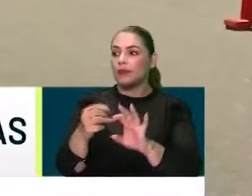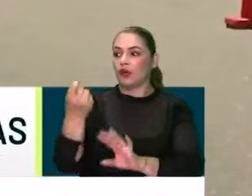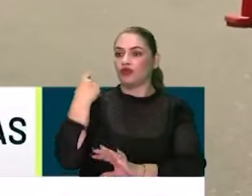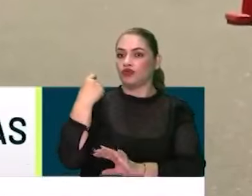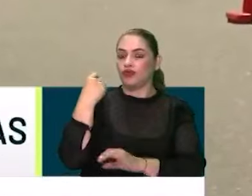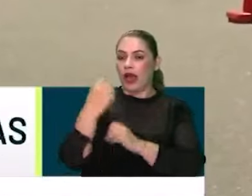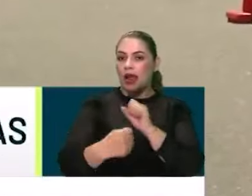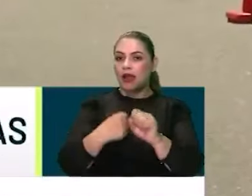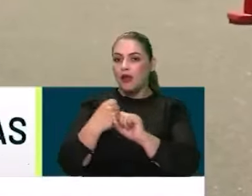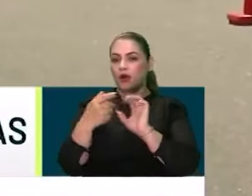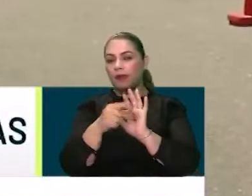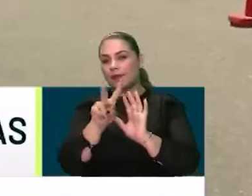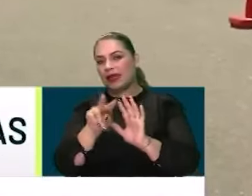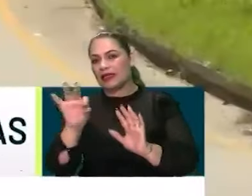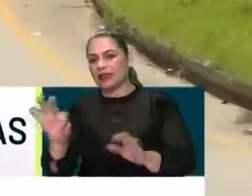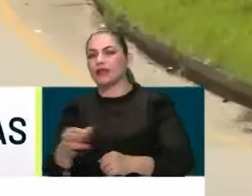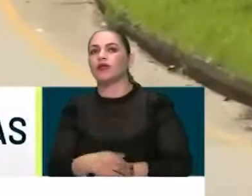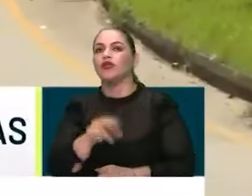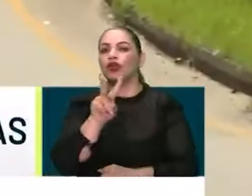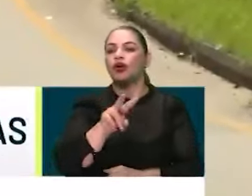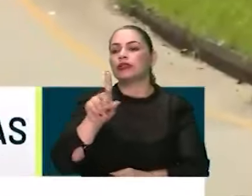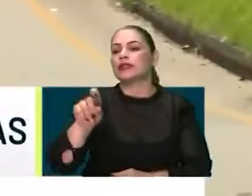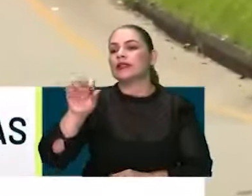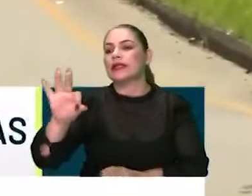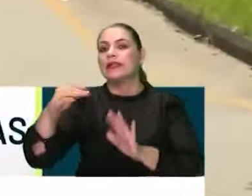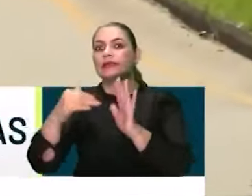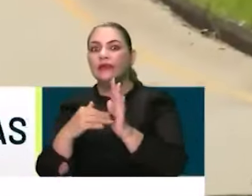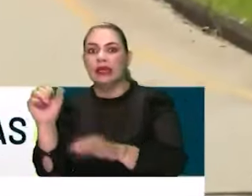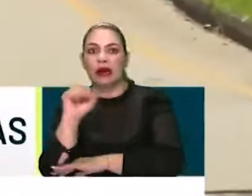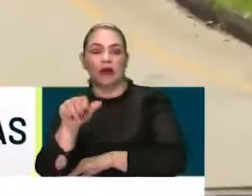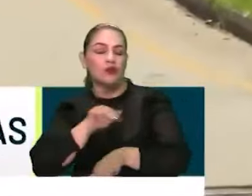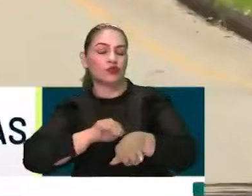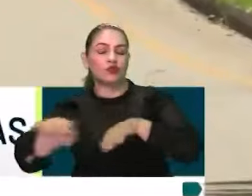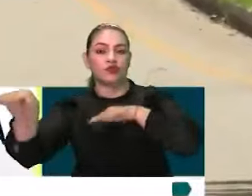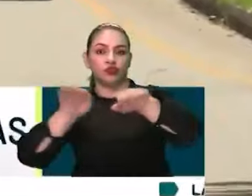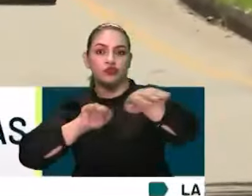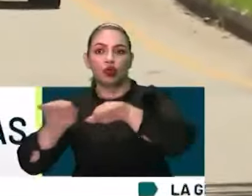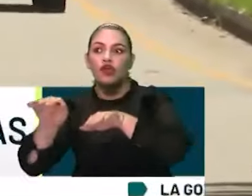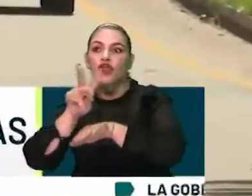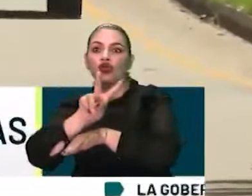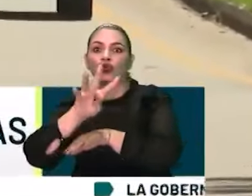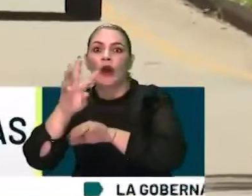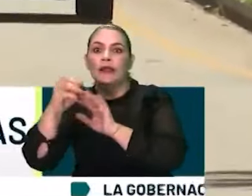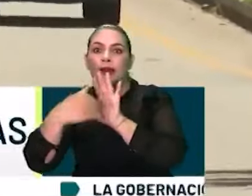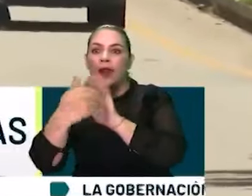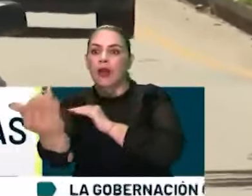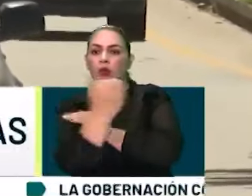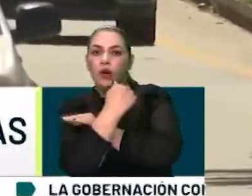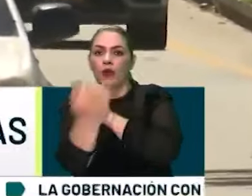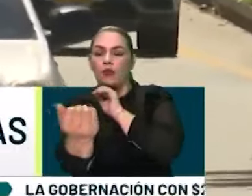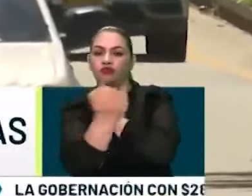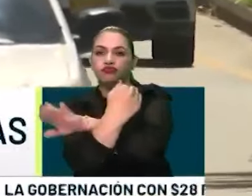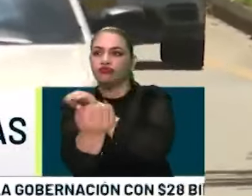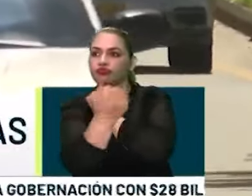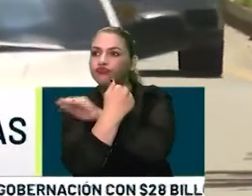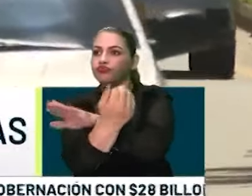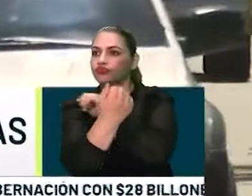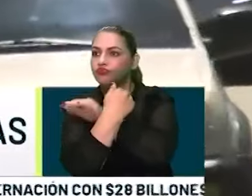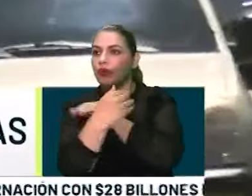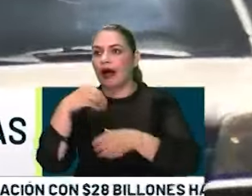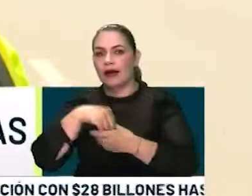de 263 mil vehículos salieron y 240 mil vehículos entraron a el departamento de